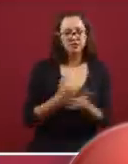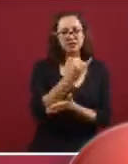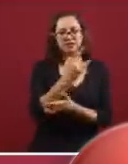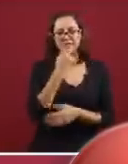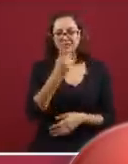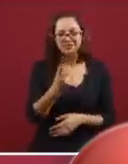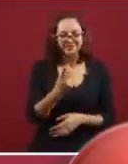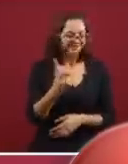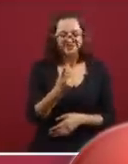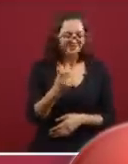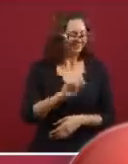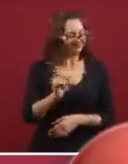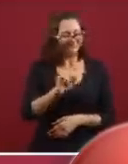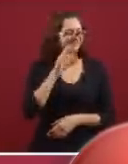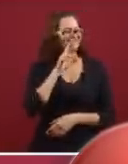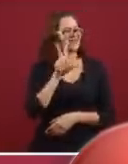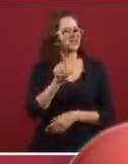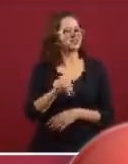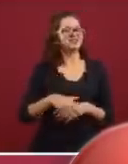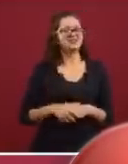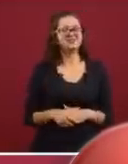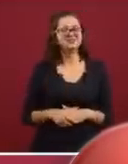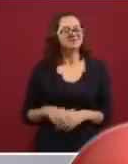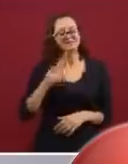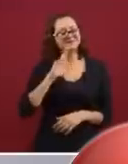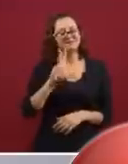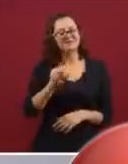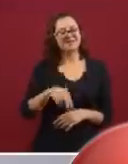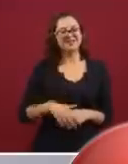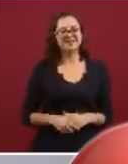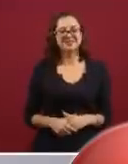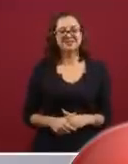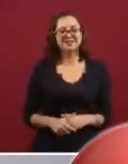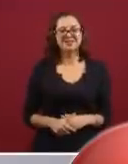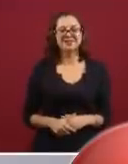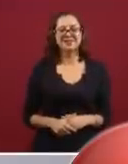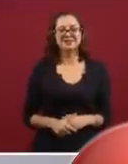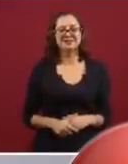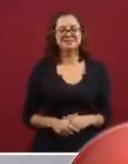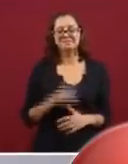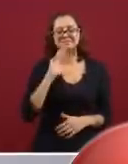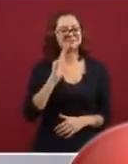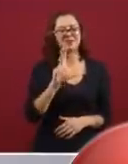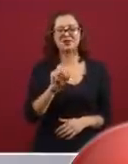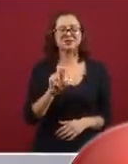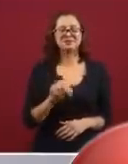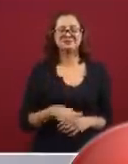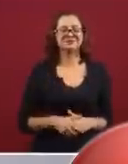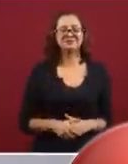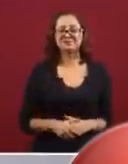no, mejor no. Buenos días. Bueno, No, buenos no. días, señor.